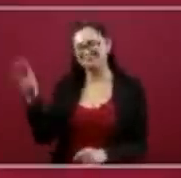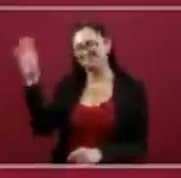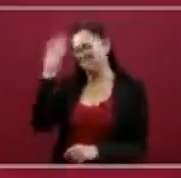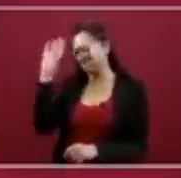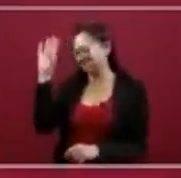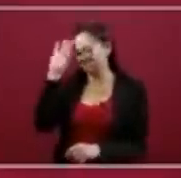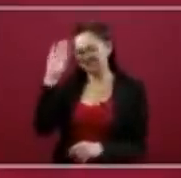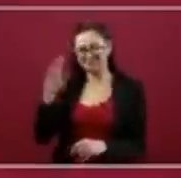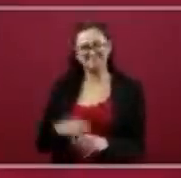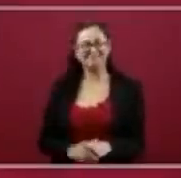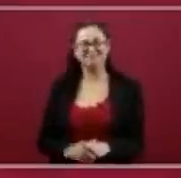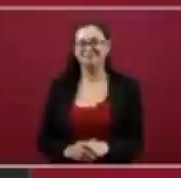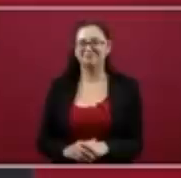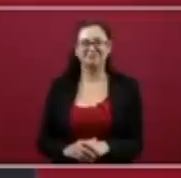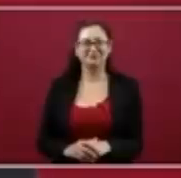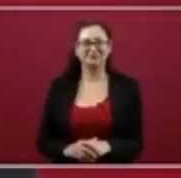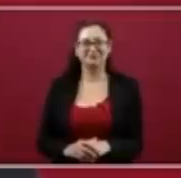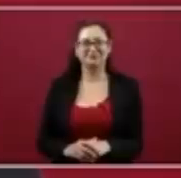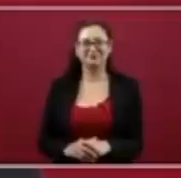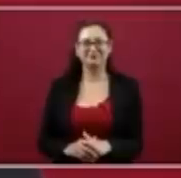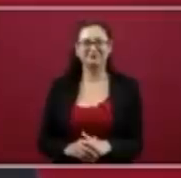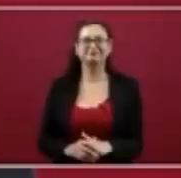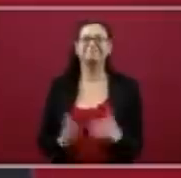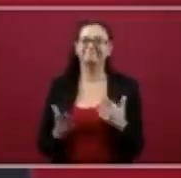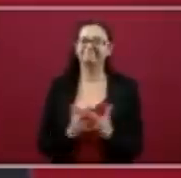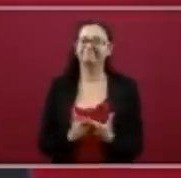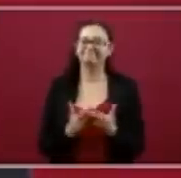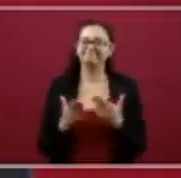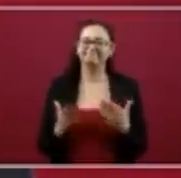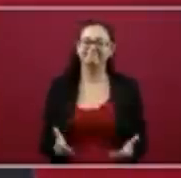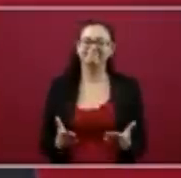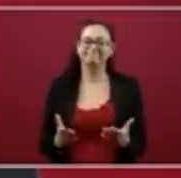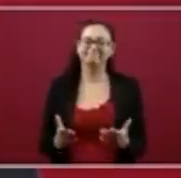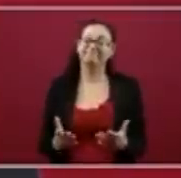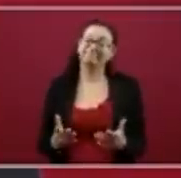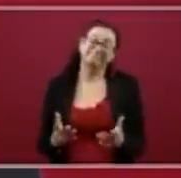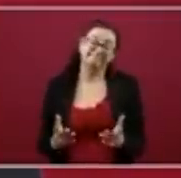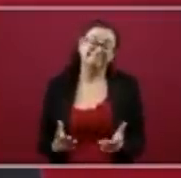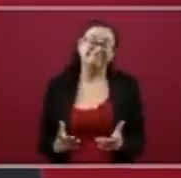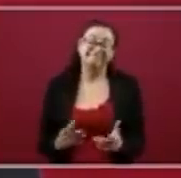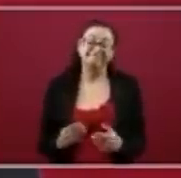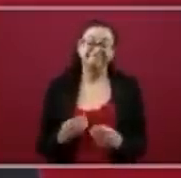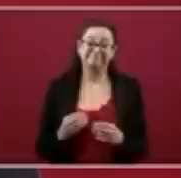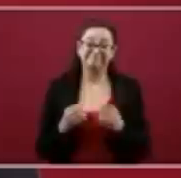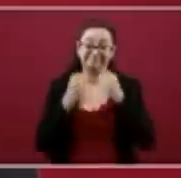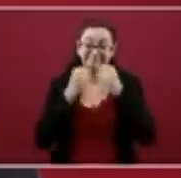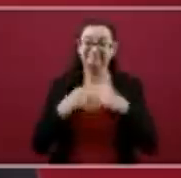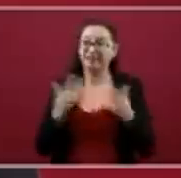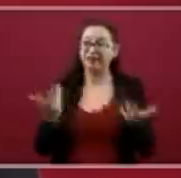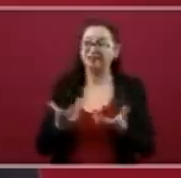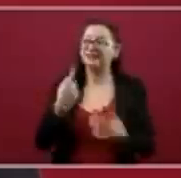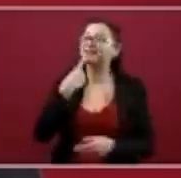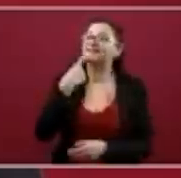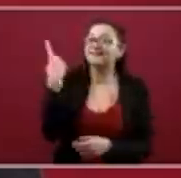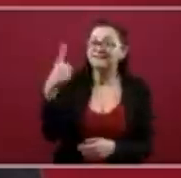Entonces, vamos a presentar las denuncias, que la autoridad